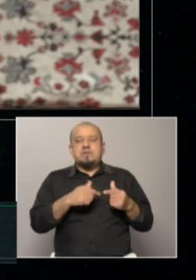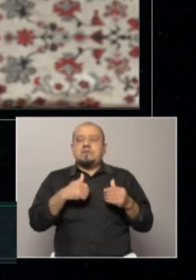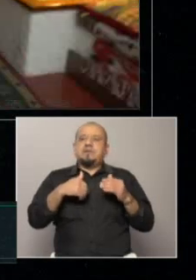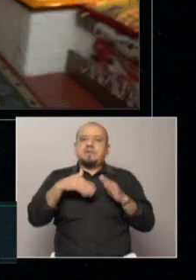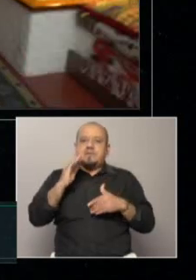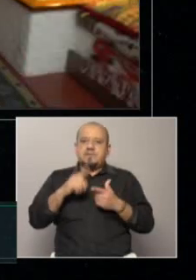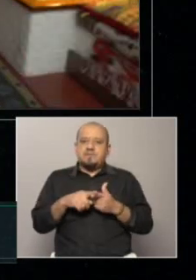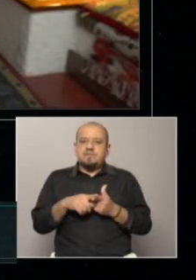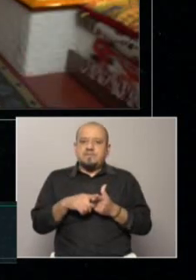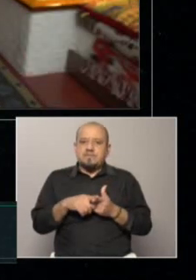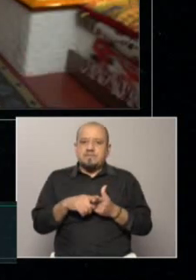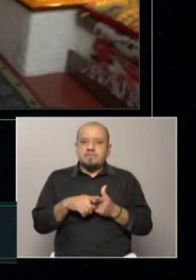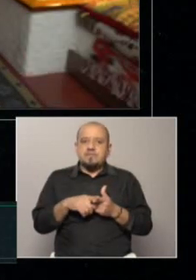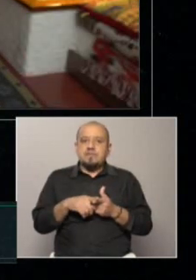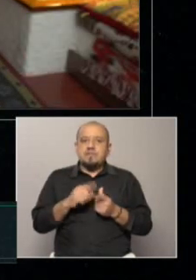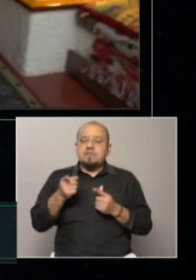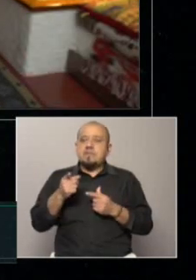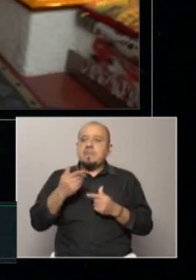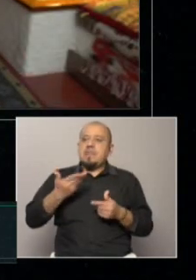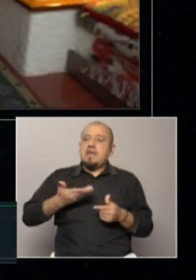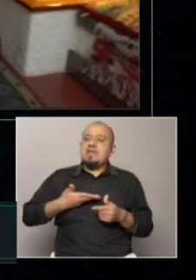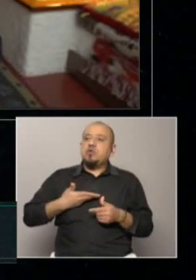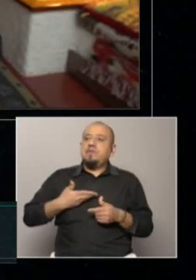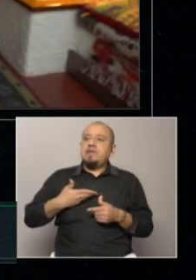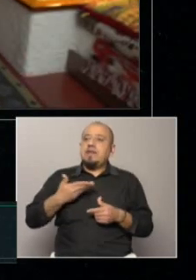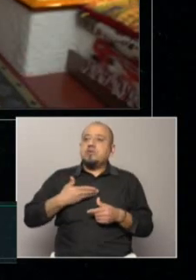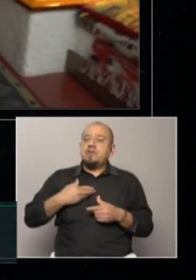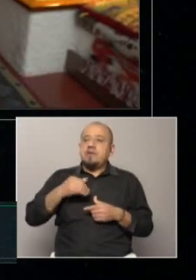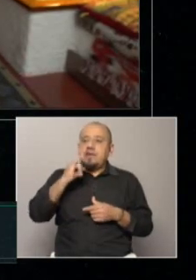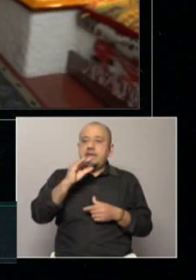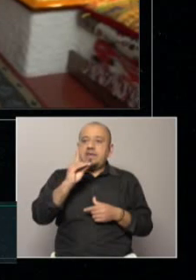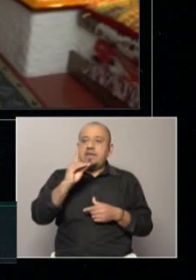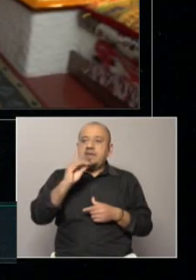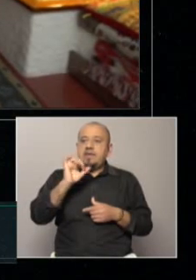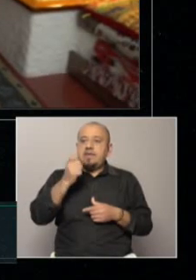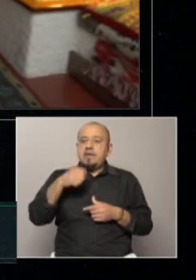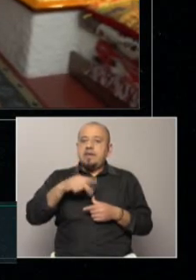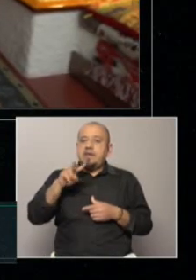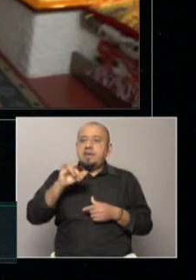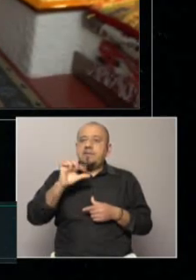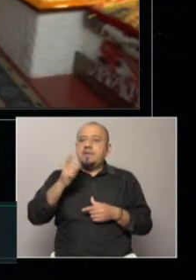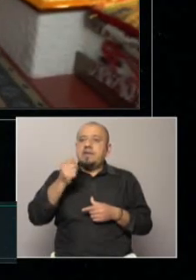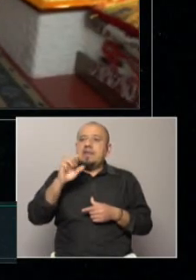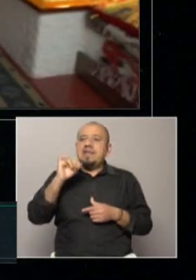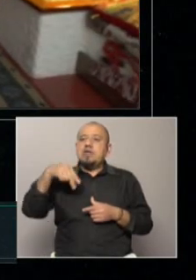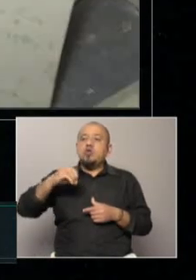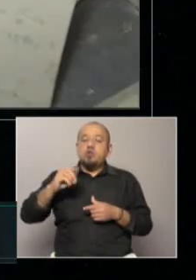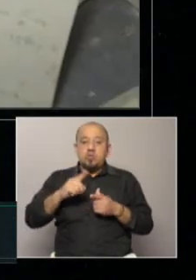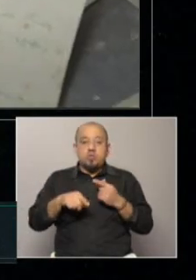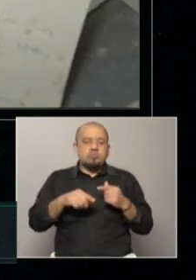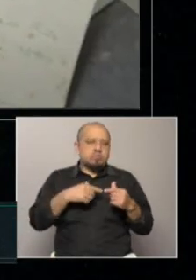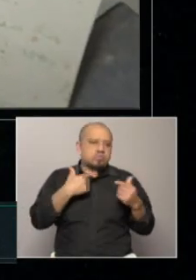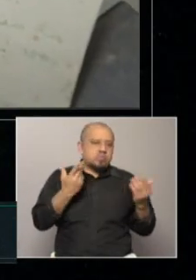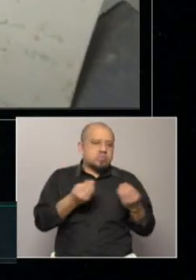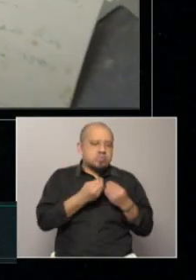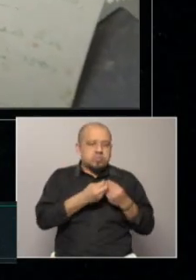parte teórica excelente. La sobrina de Idea también, Elena Vilariño, que es una gran bailarina de tango. Un montón